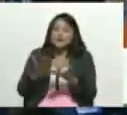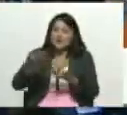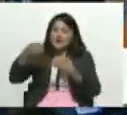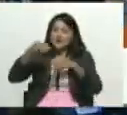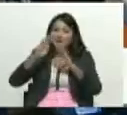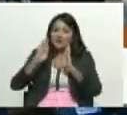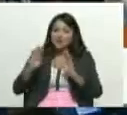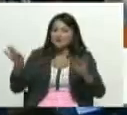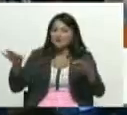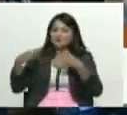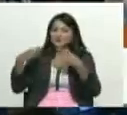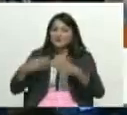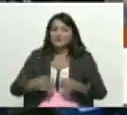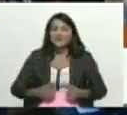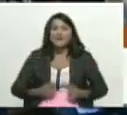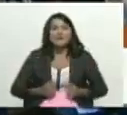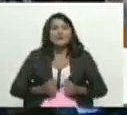atención